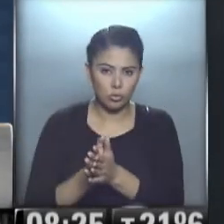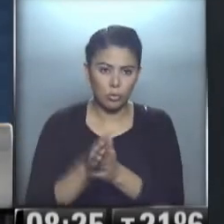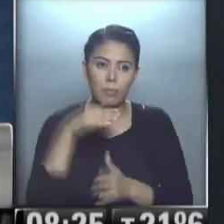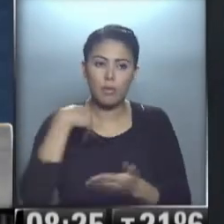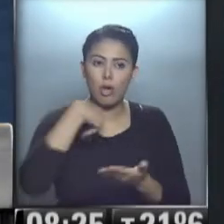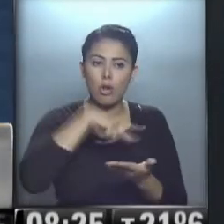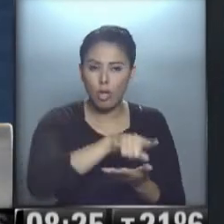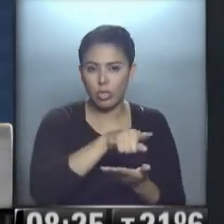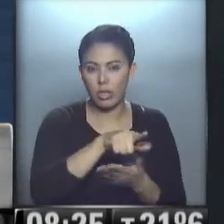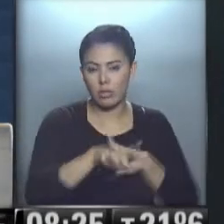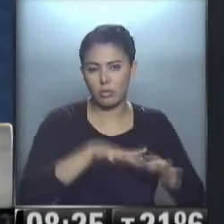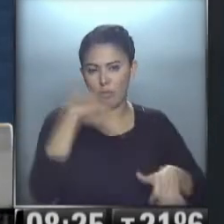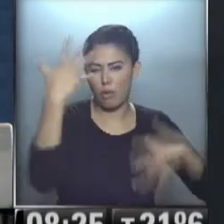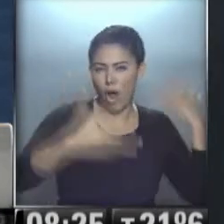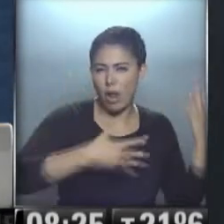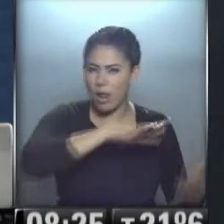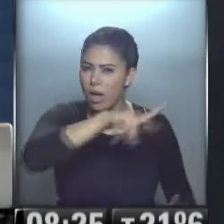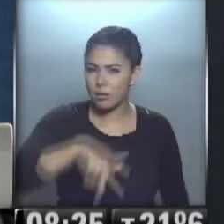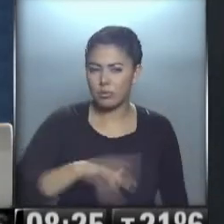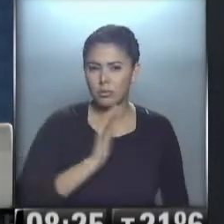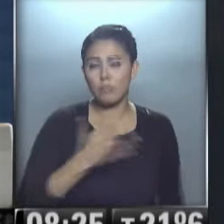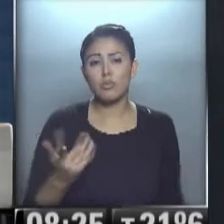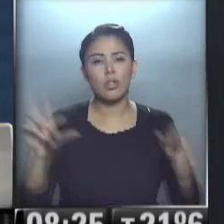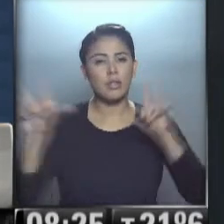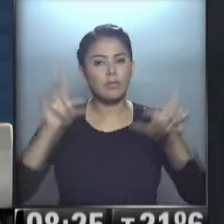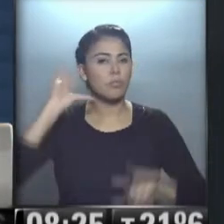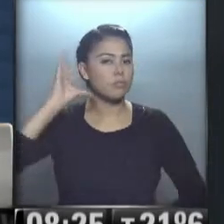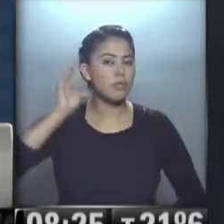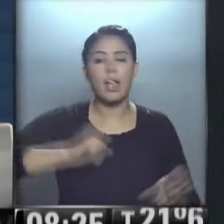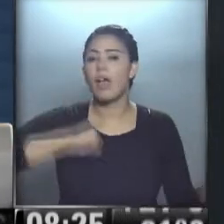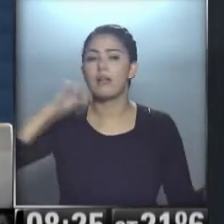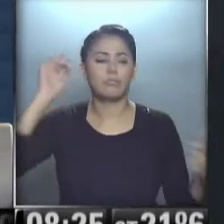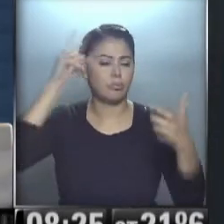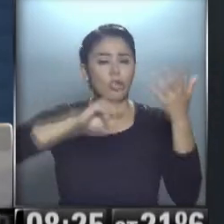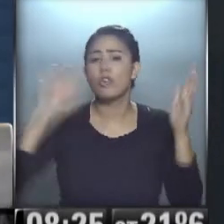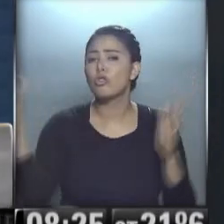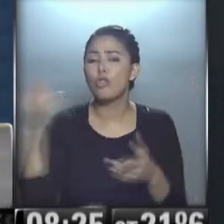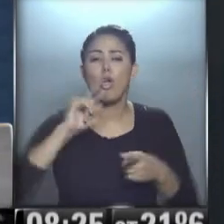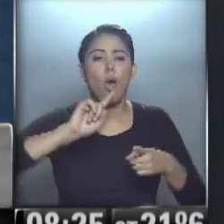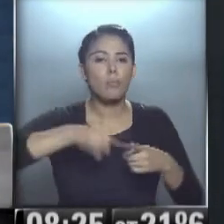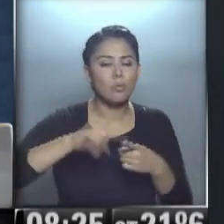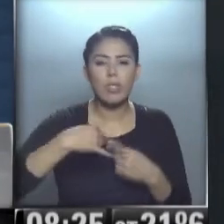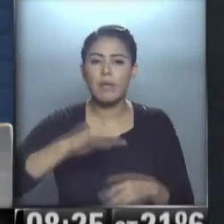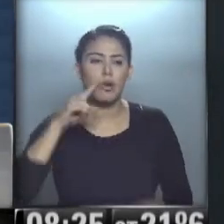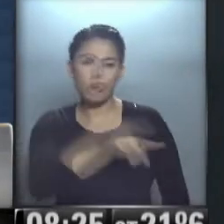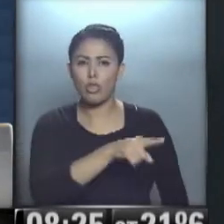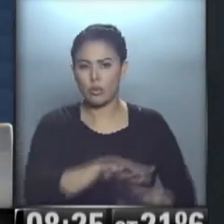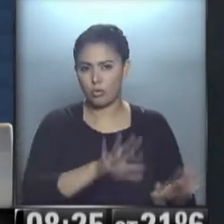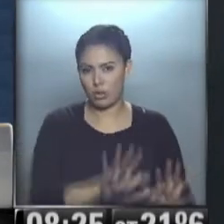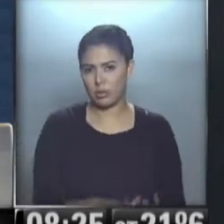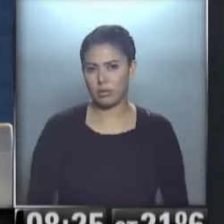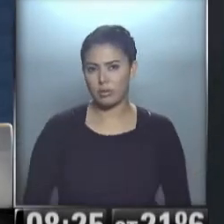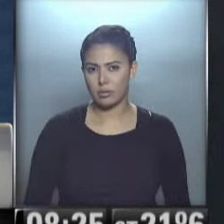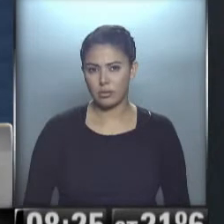ese sentido, creo que desde los medios de comunicación hasta todo el sistema político debe repudiar este tipo de hechos